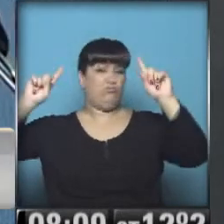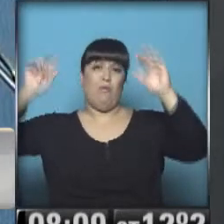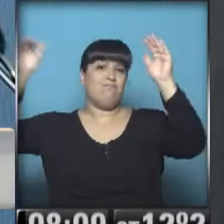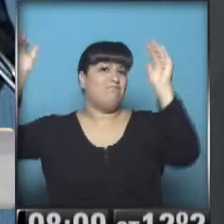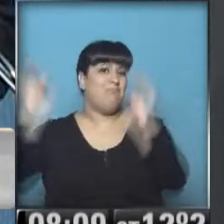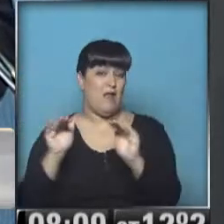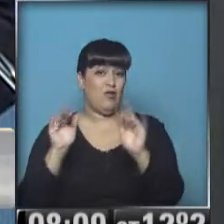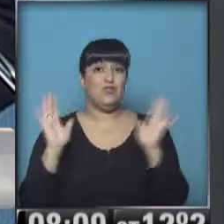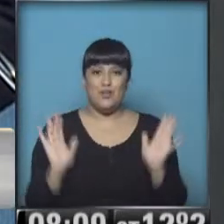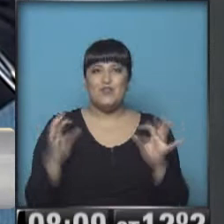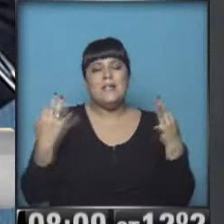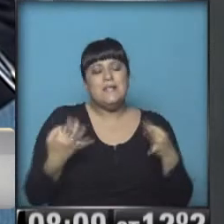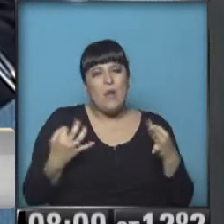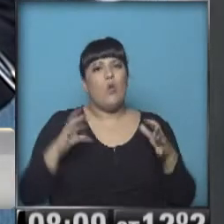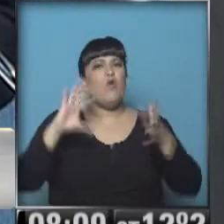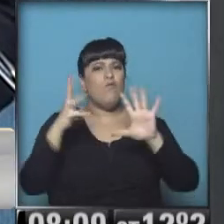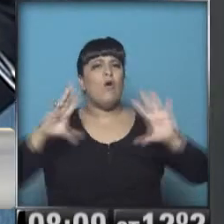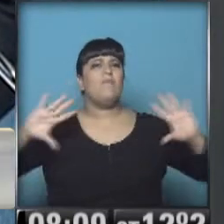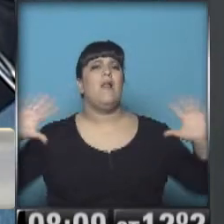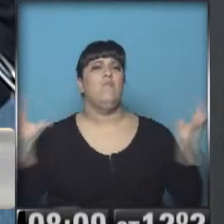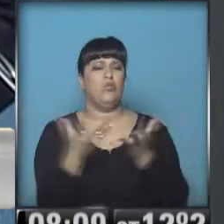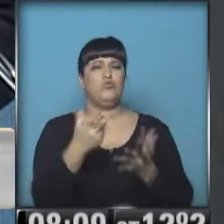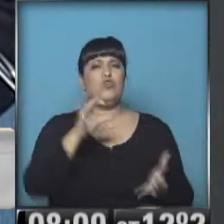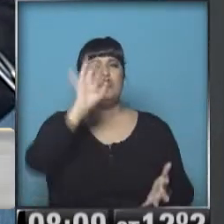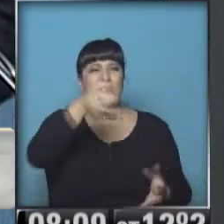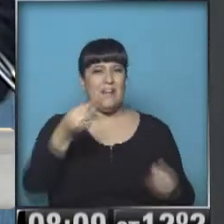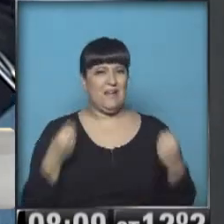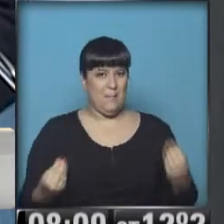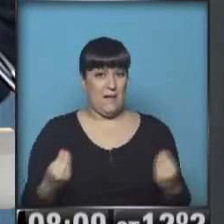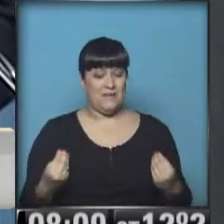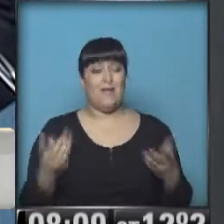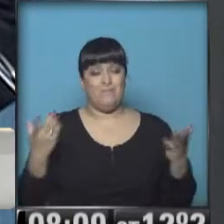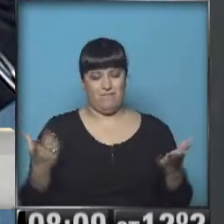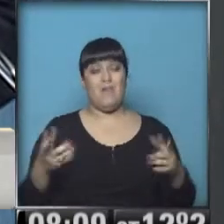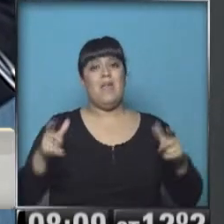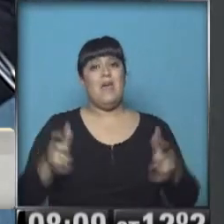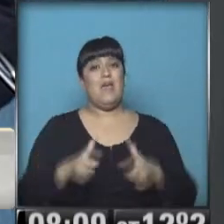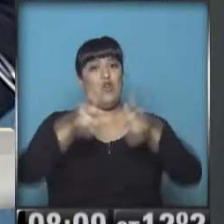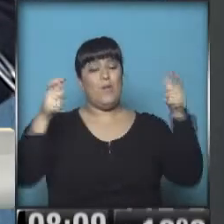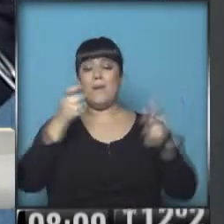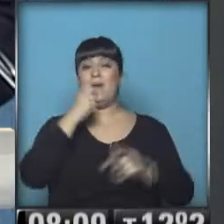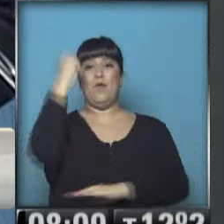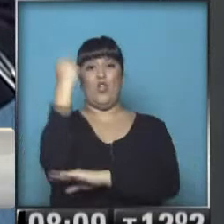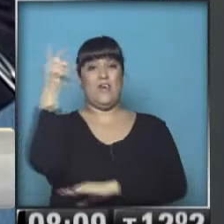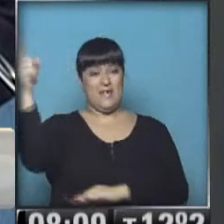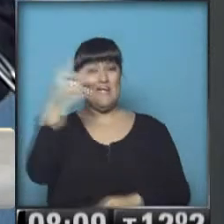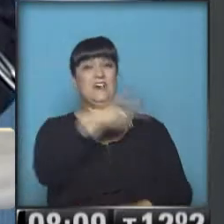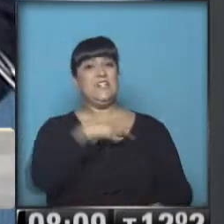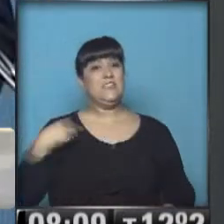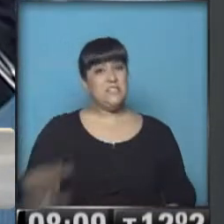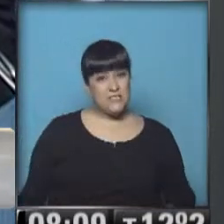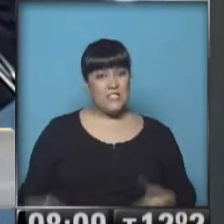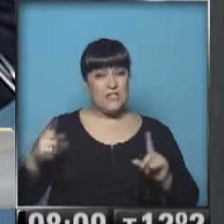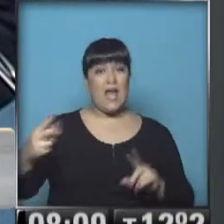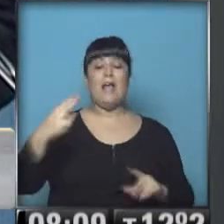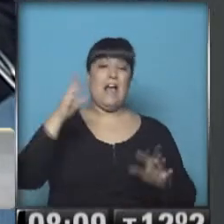es bueno tener esto en un contexto determinado primero la tasa de crecimiento la economía china en torno al 11 por ciento baja